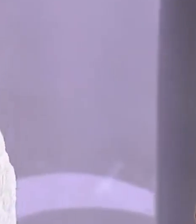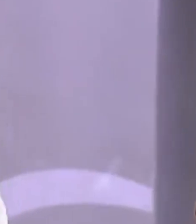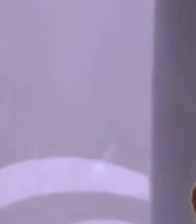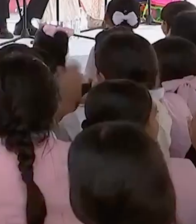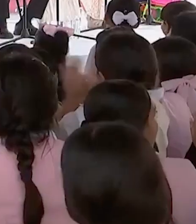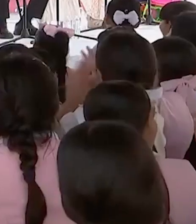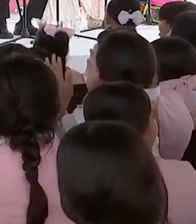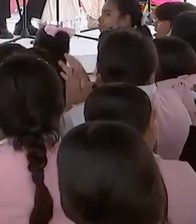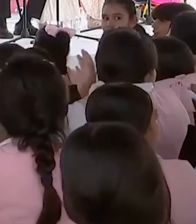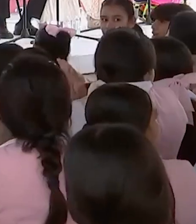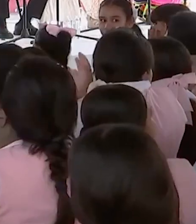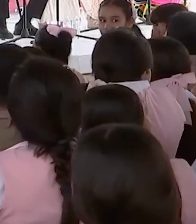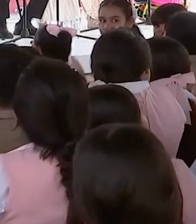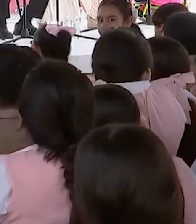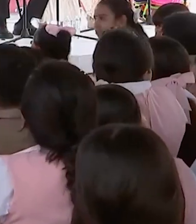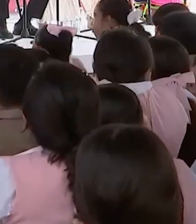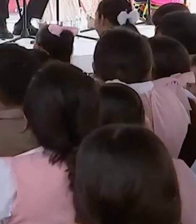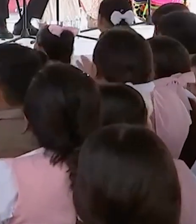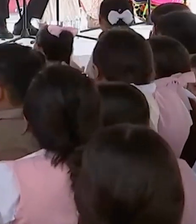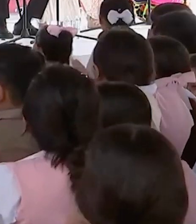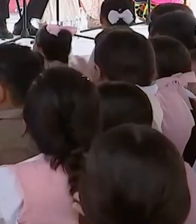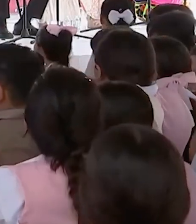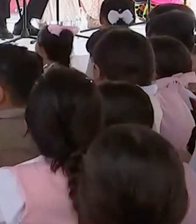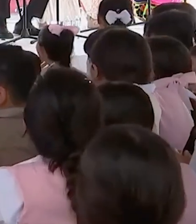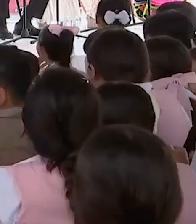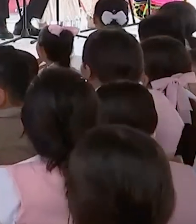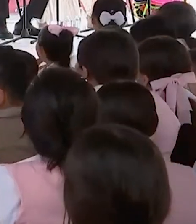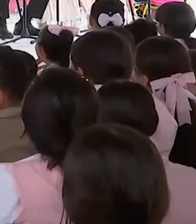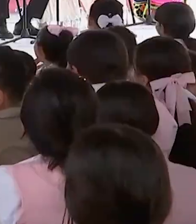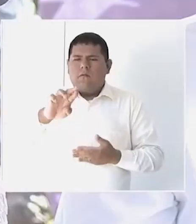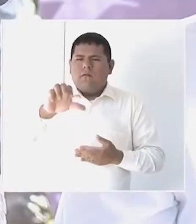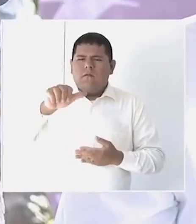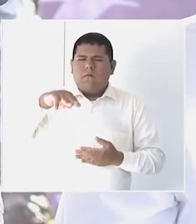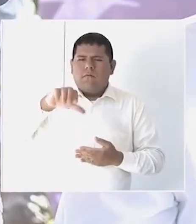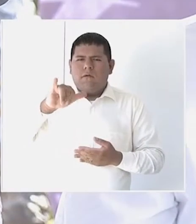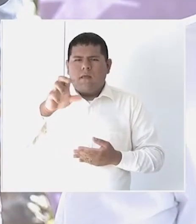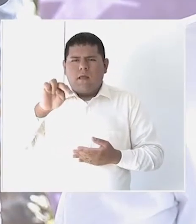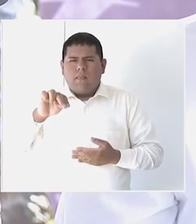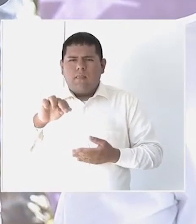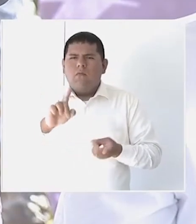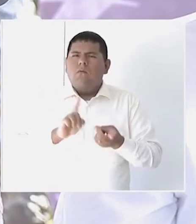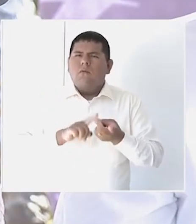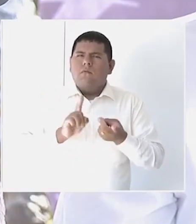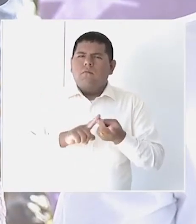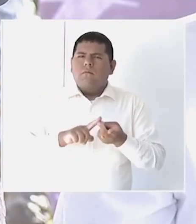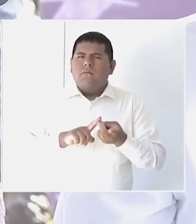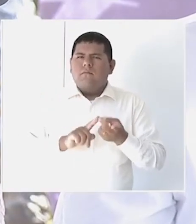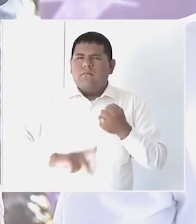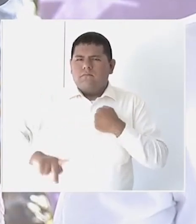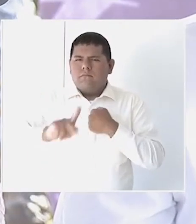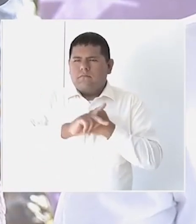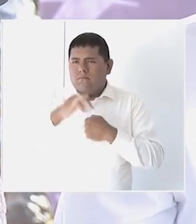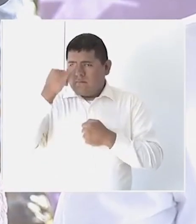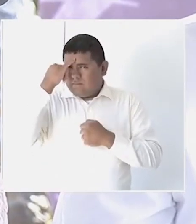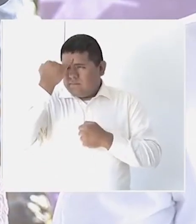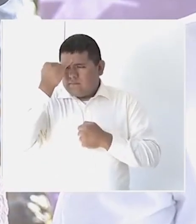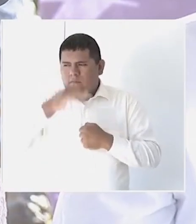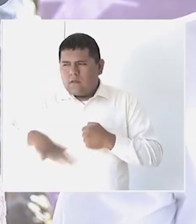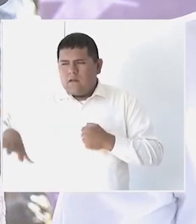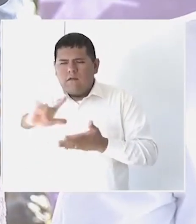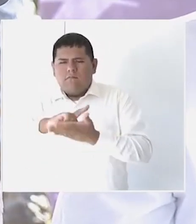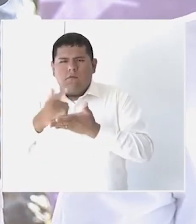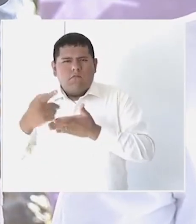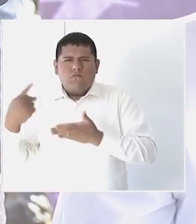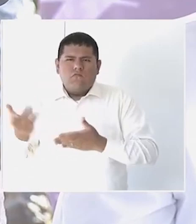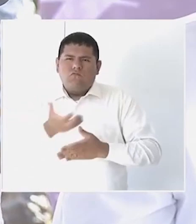nos hizo leer el Ramayana, que es un libro clásico de la cultura hindú.